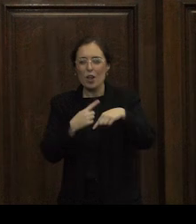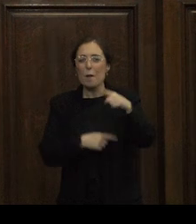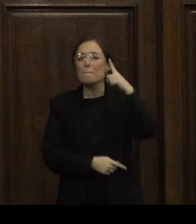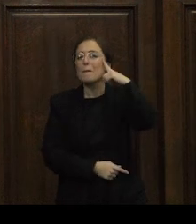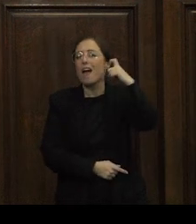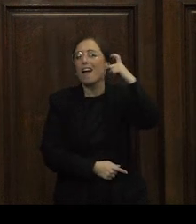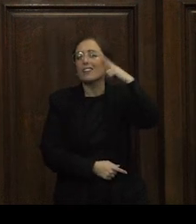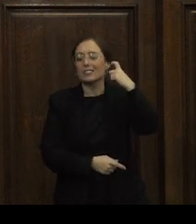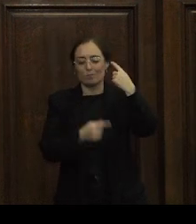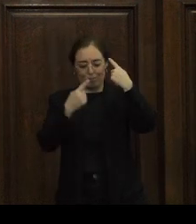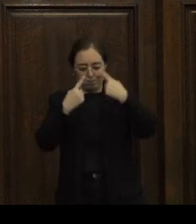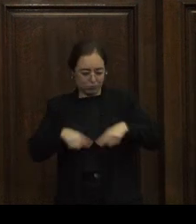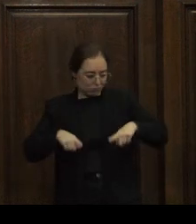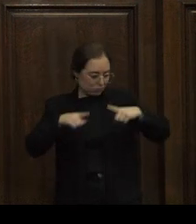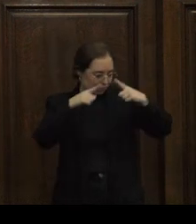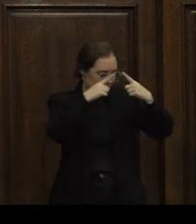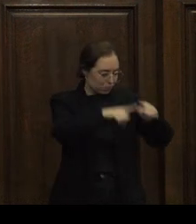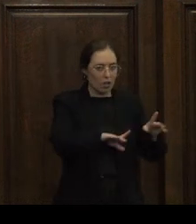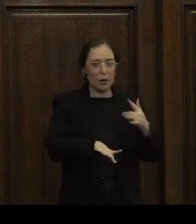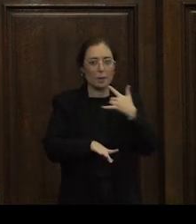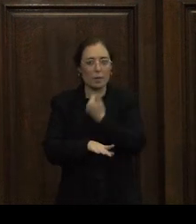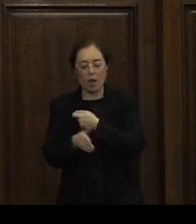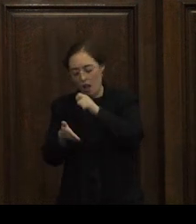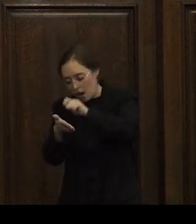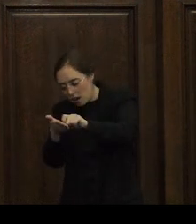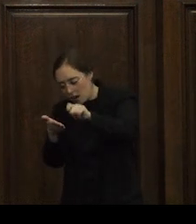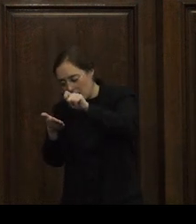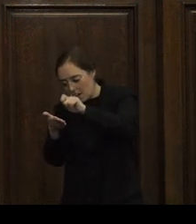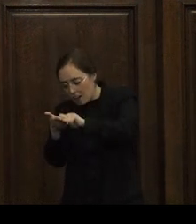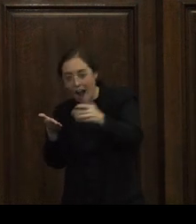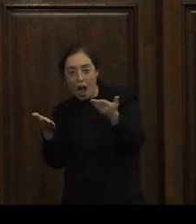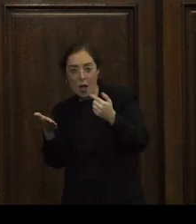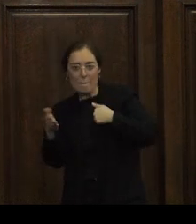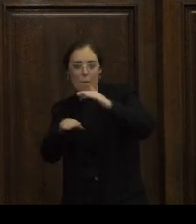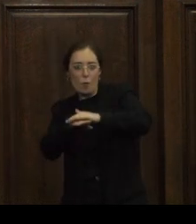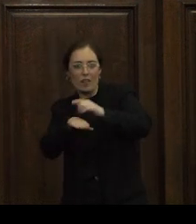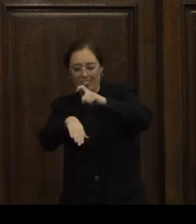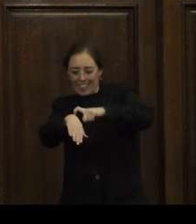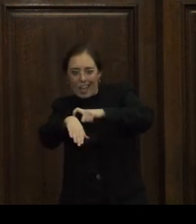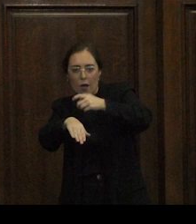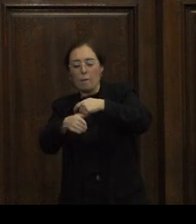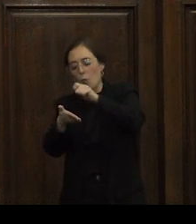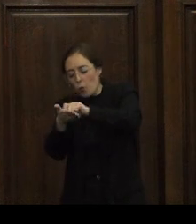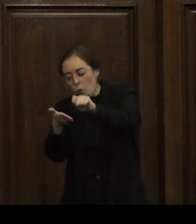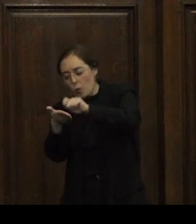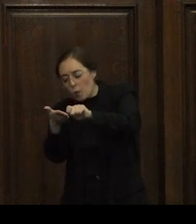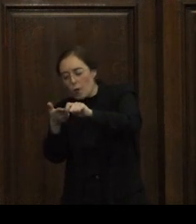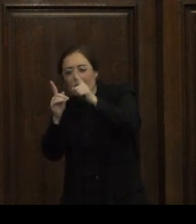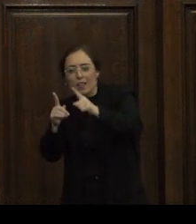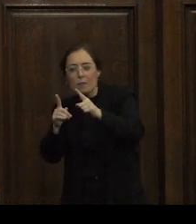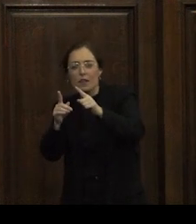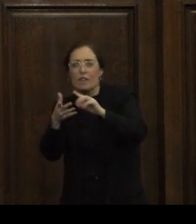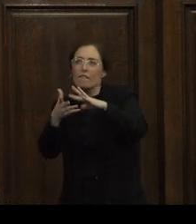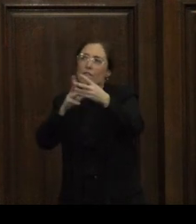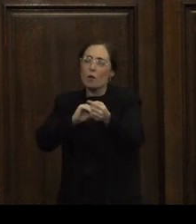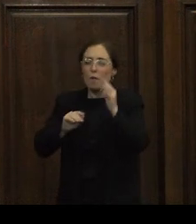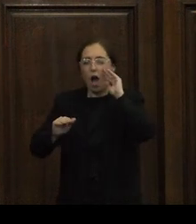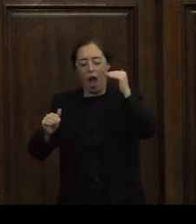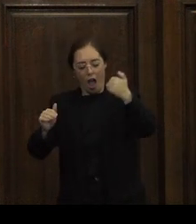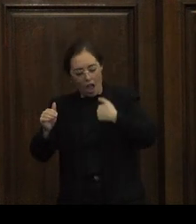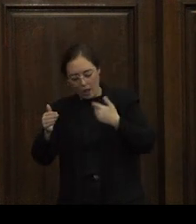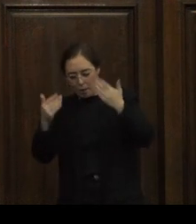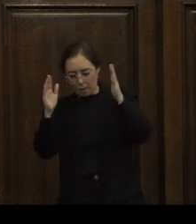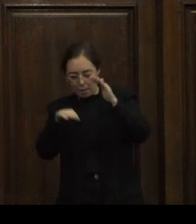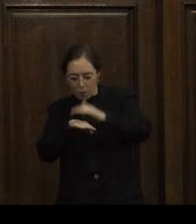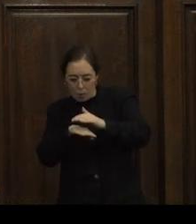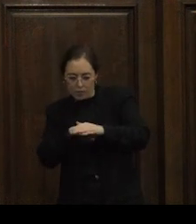¿no? Experiencias muy distintas de, por ejemplo, vivir el tiempo y el espacio, y también de cómo relacionarse con uno mismo, con los demás y con